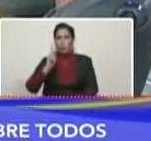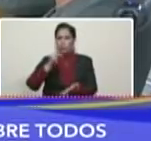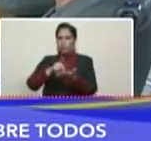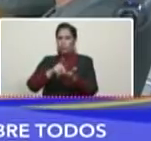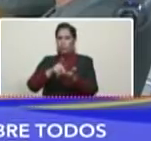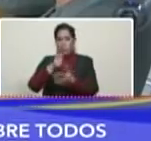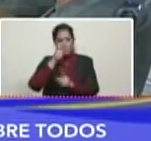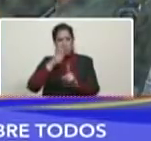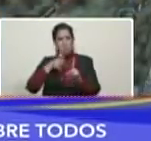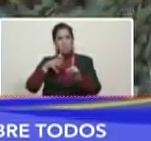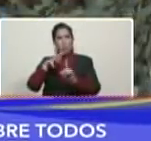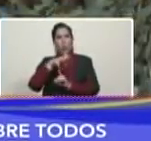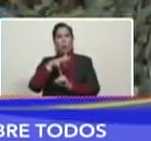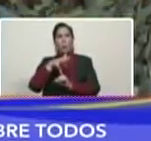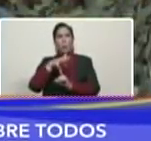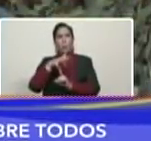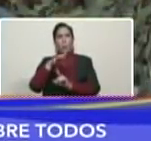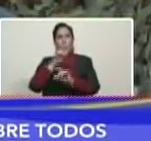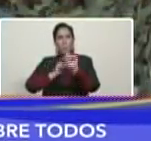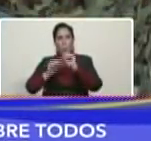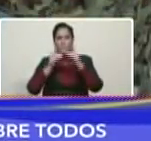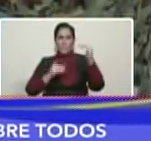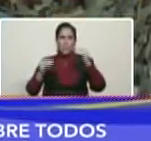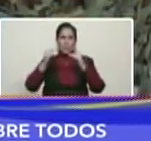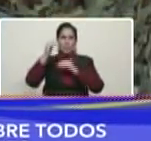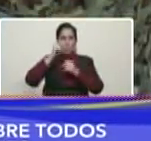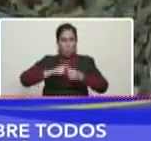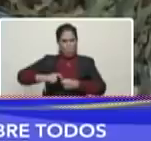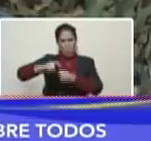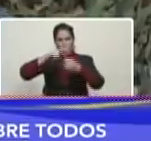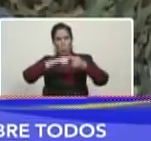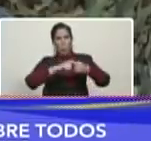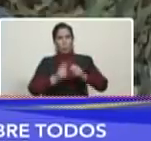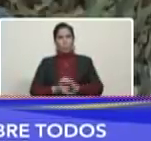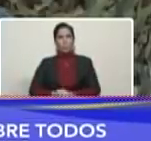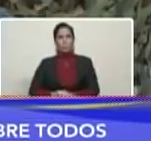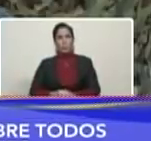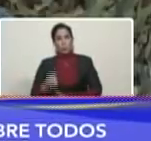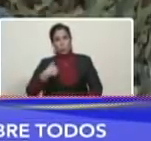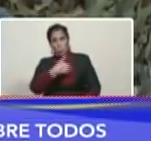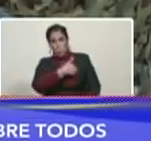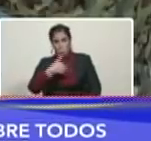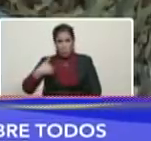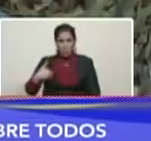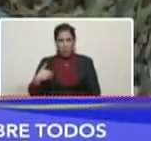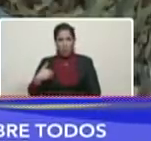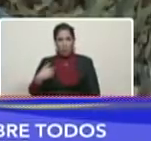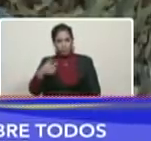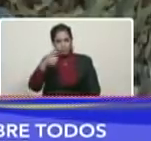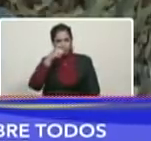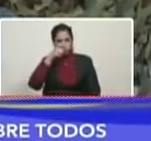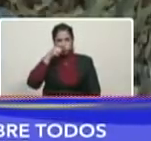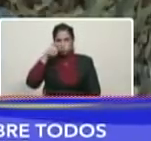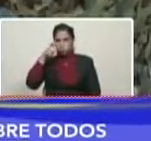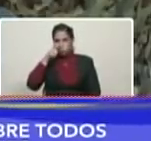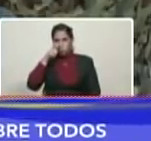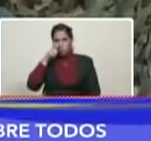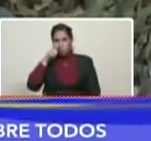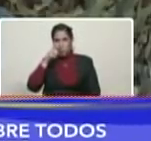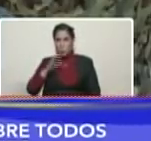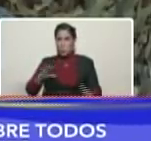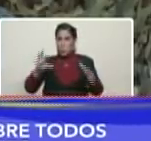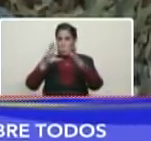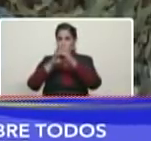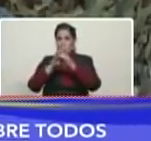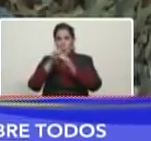atiende, la entiende, se incorpora. Yo quiero que esta operación cívico-militar